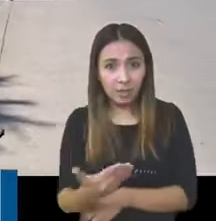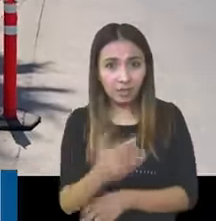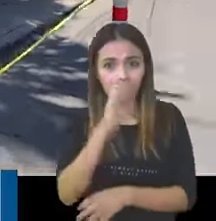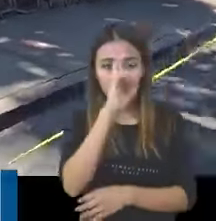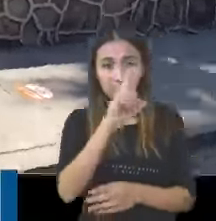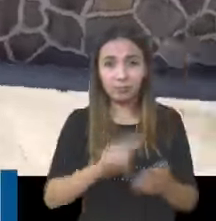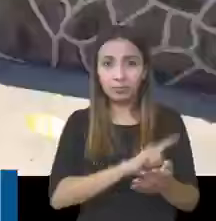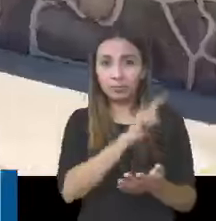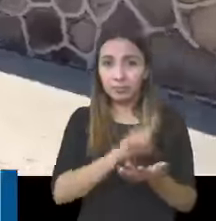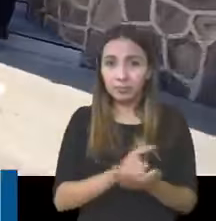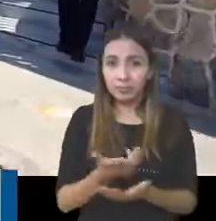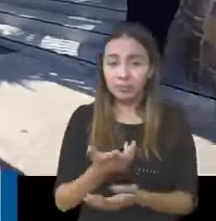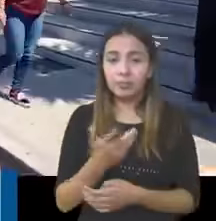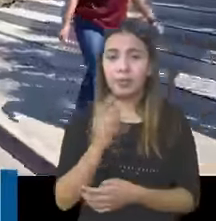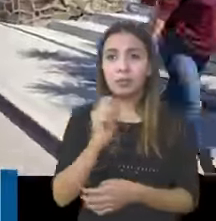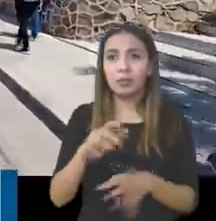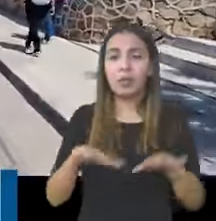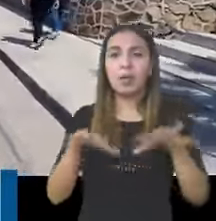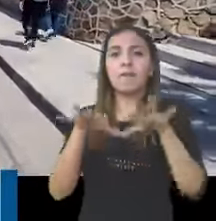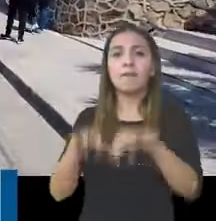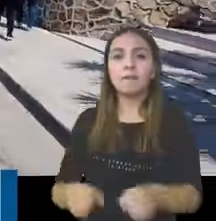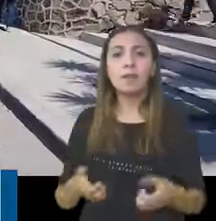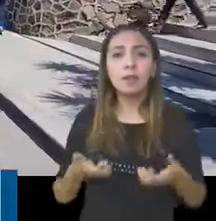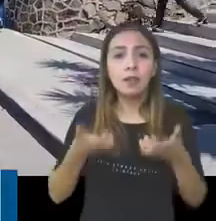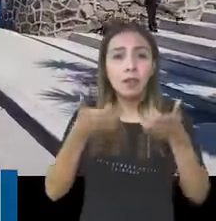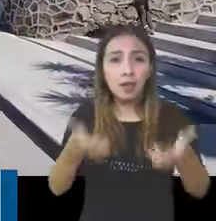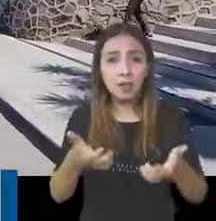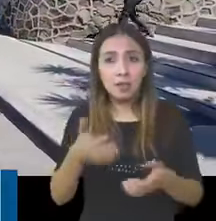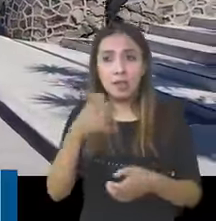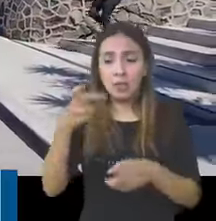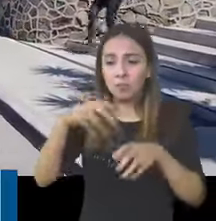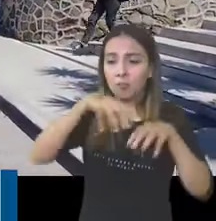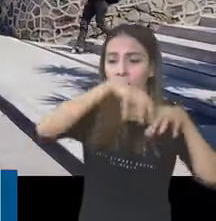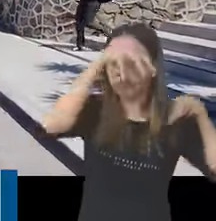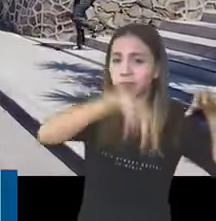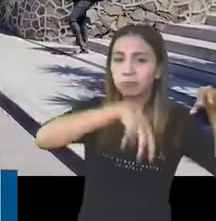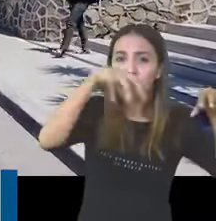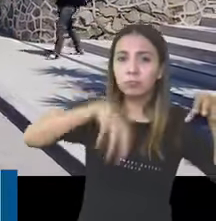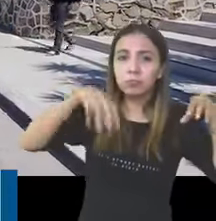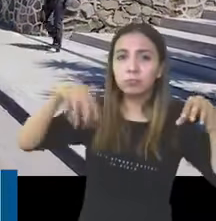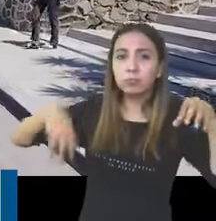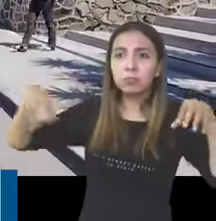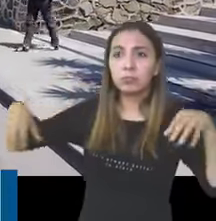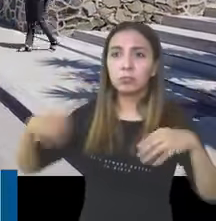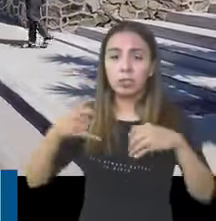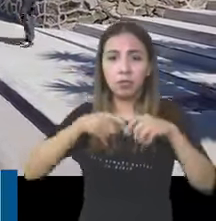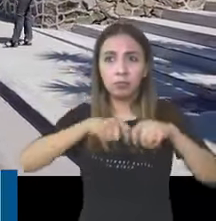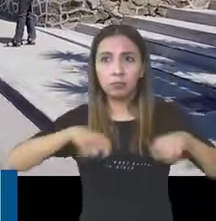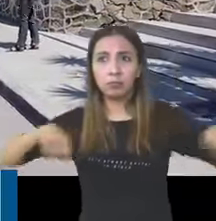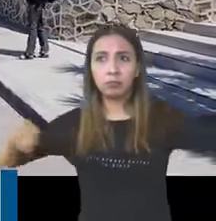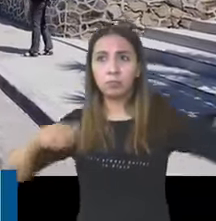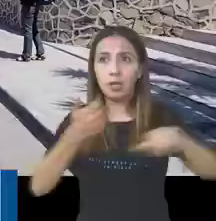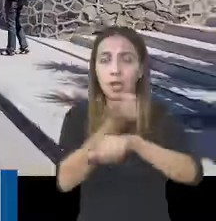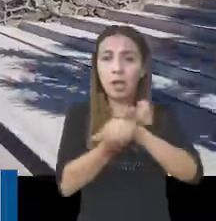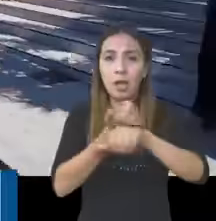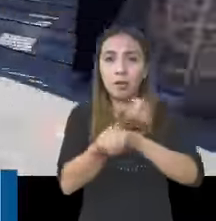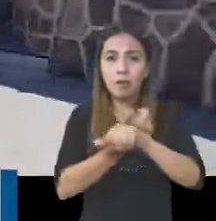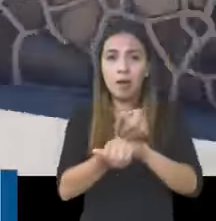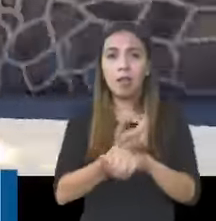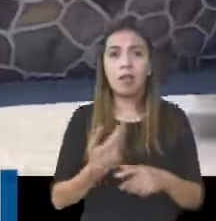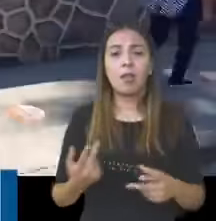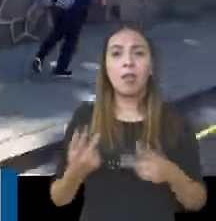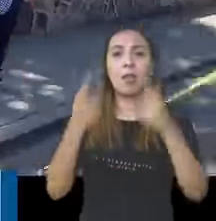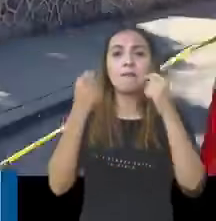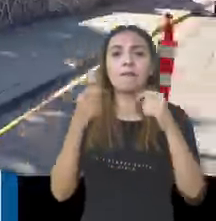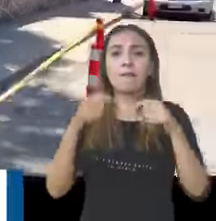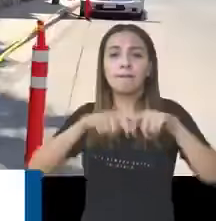el que tengas esto, que te pongas estos conos y esta línea amarilla para adueñarte y no permitir que la gente